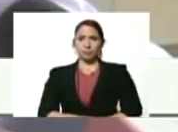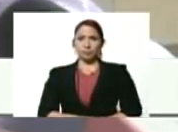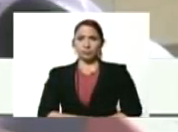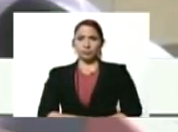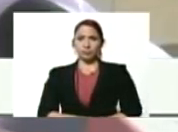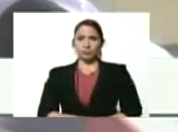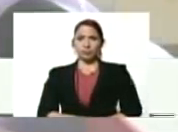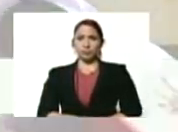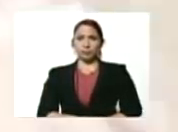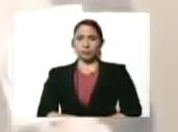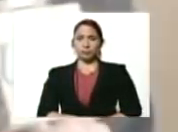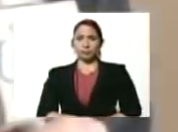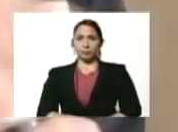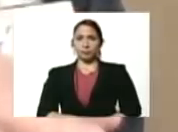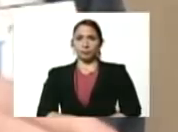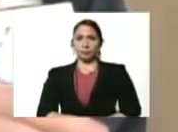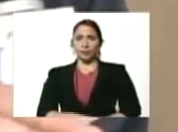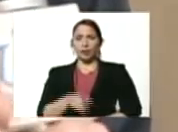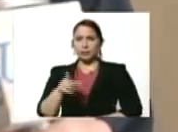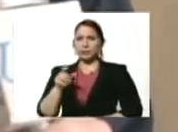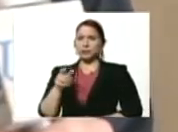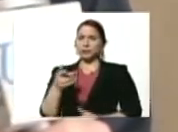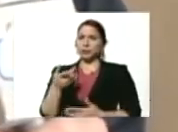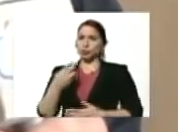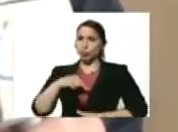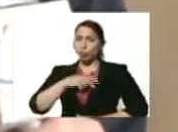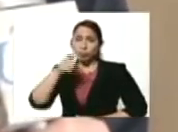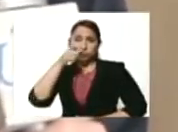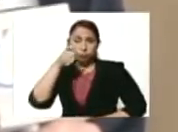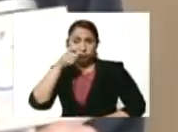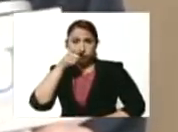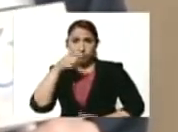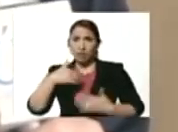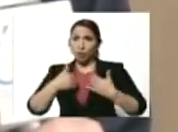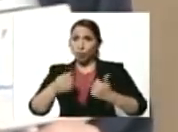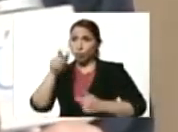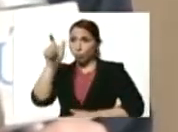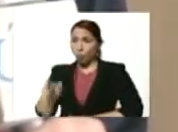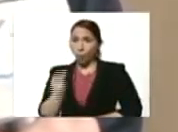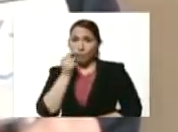Estuve pendiente de la situación de salud de Douglas Bravo,